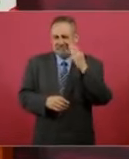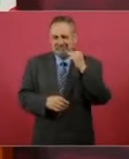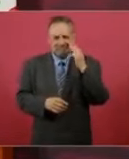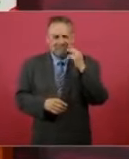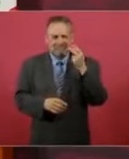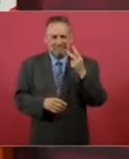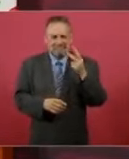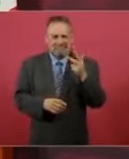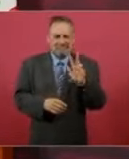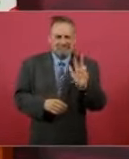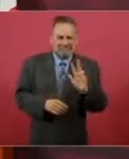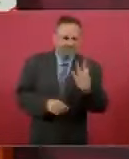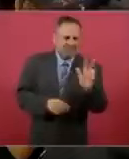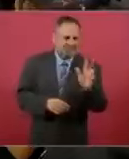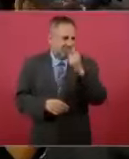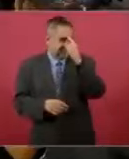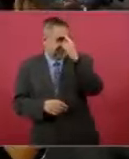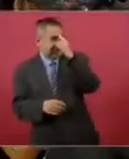y que